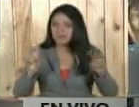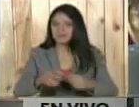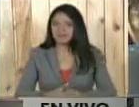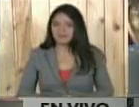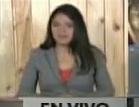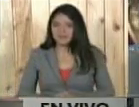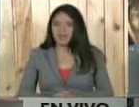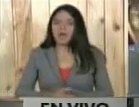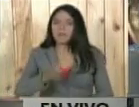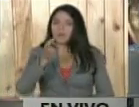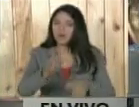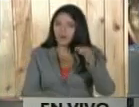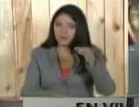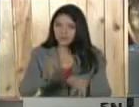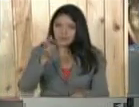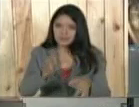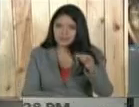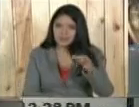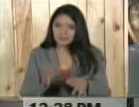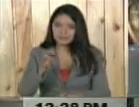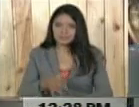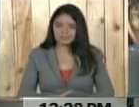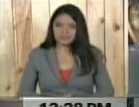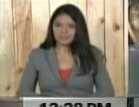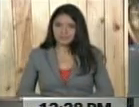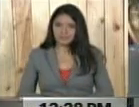por la justicia.